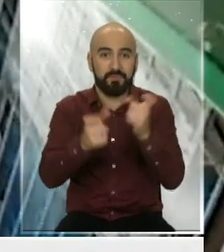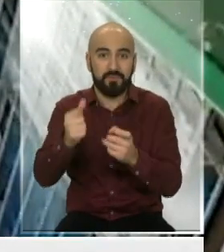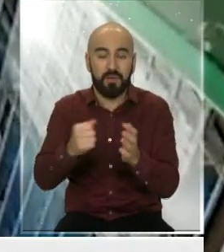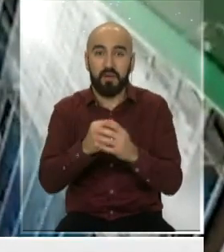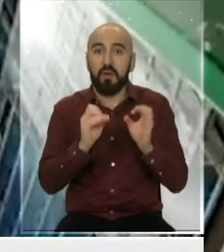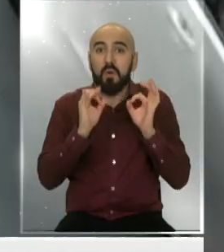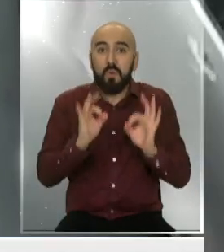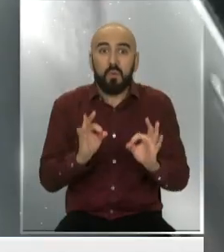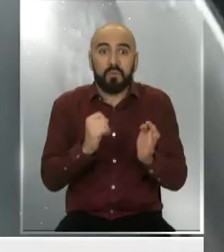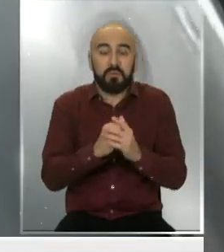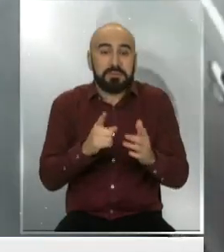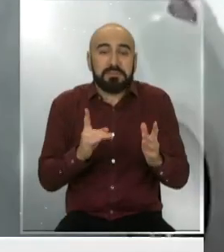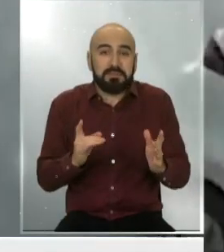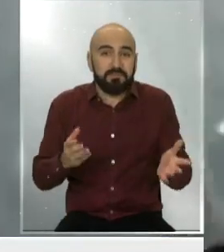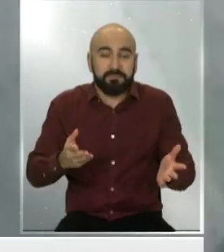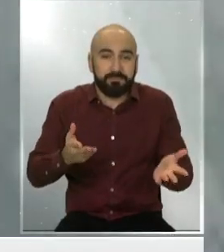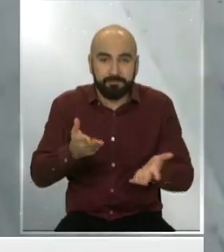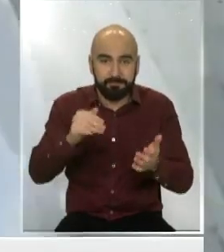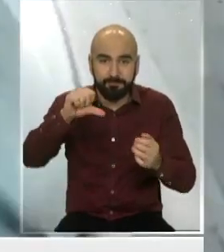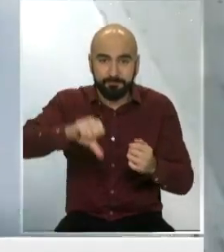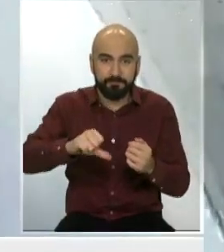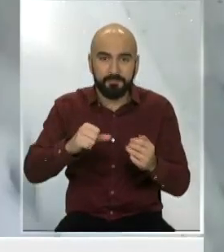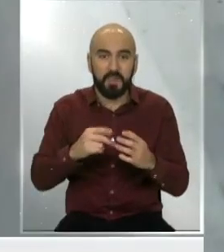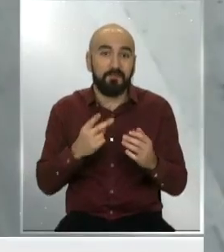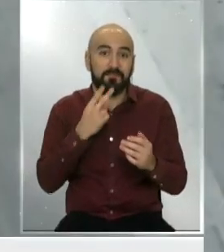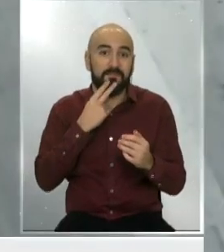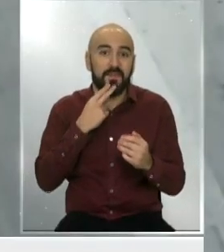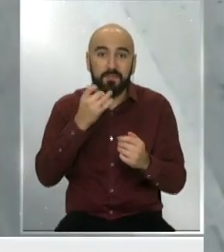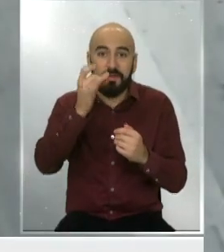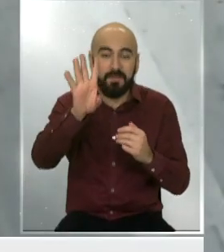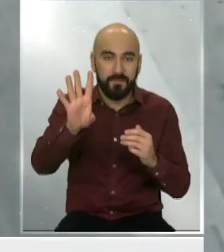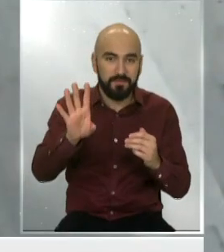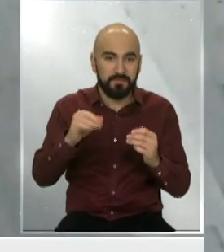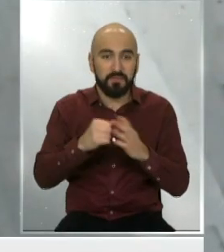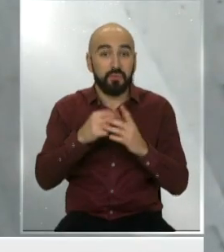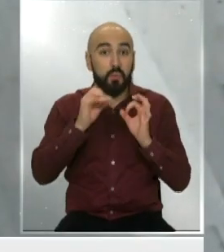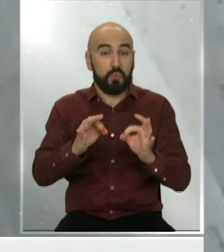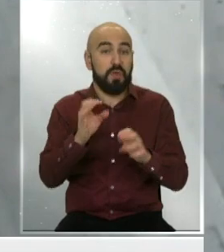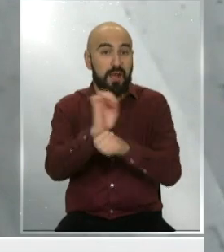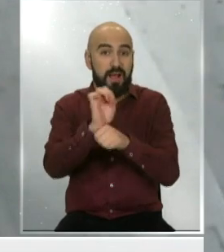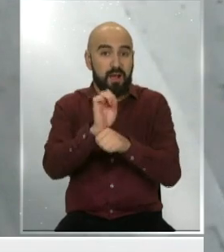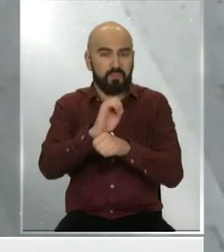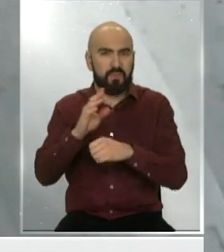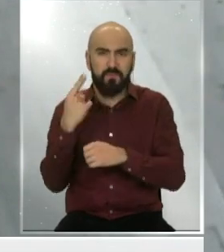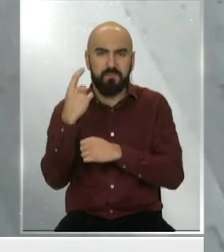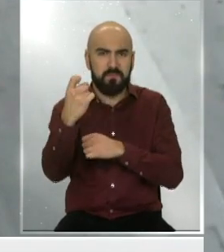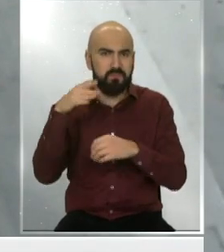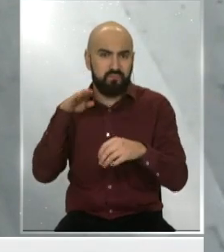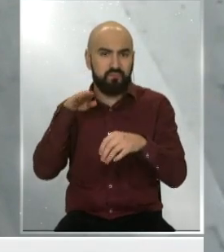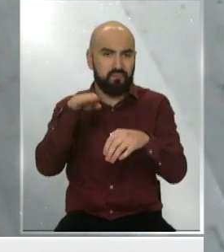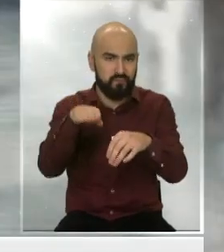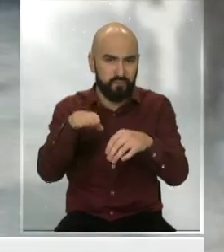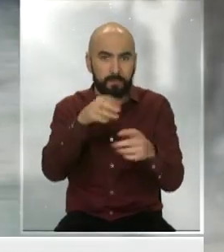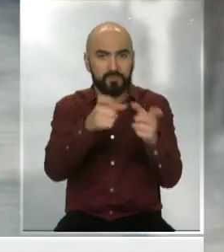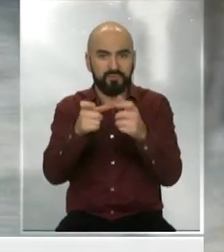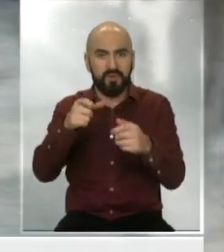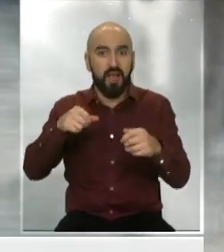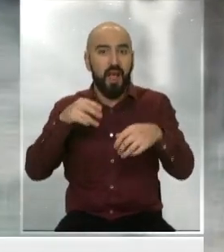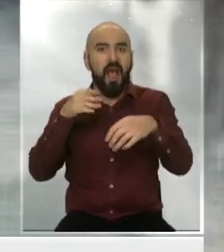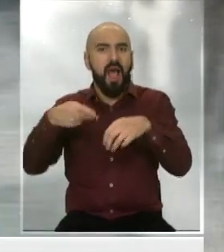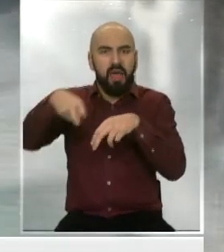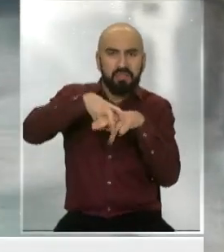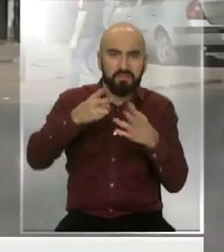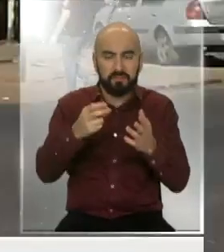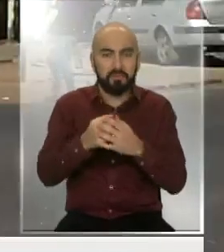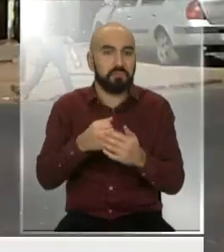probablemente no la cuentan dos veces. Se vieron enfrentados a este vehículo a gran velocidad con los delincuentes en el interior. La gente no puede salir